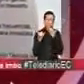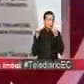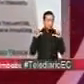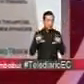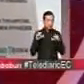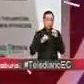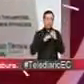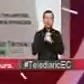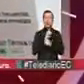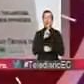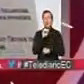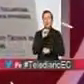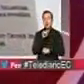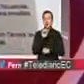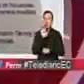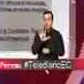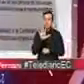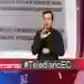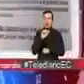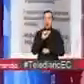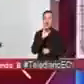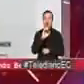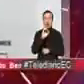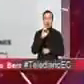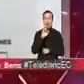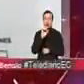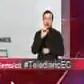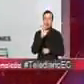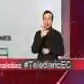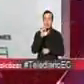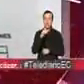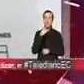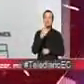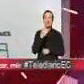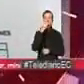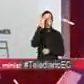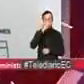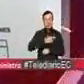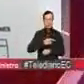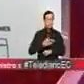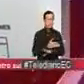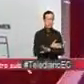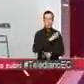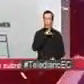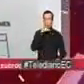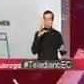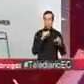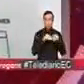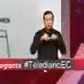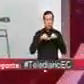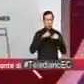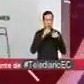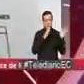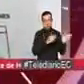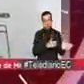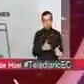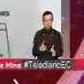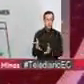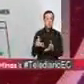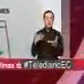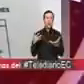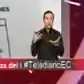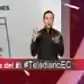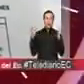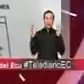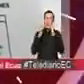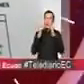desde el año 2015. La Arcotel declaró además la nulidad de las resoluciones y todos los actos administrativos que permitieron la entrega